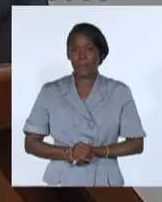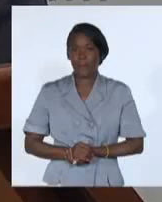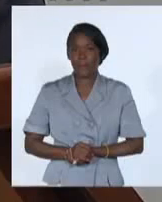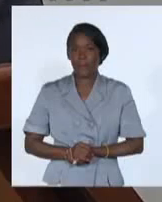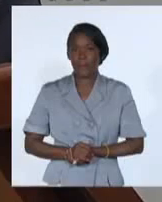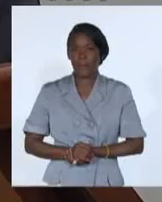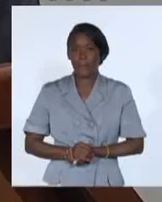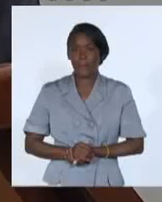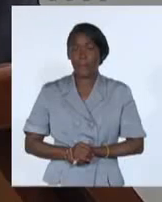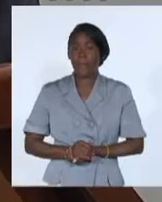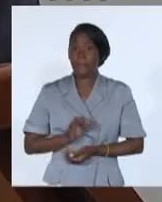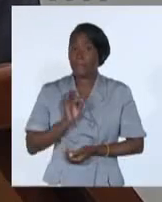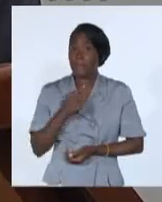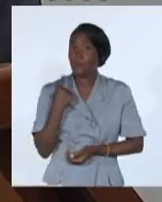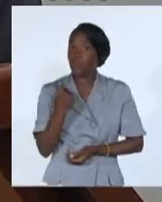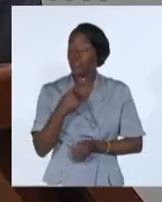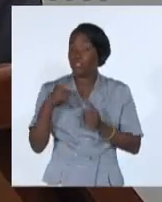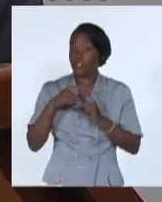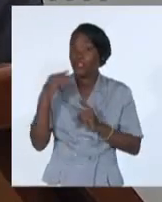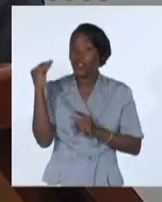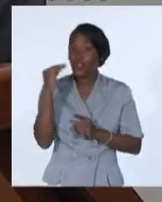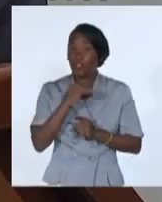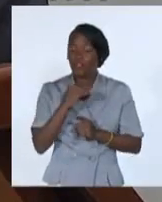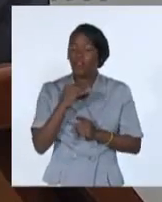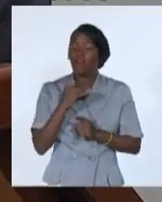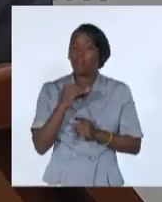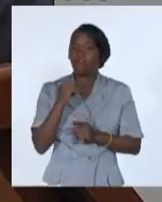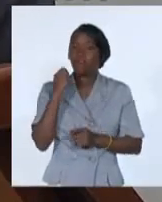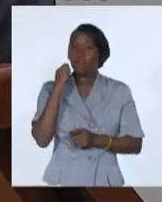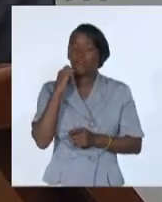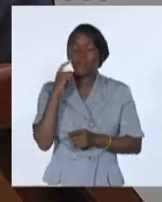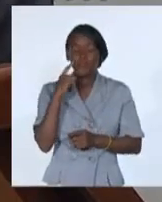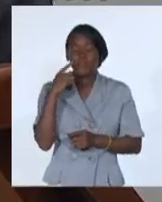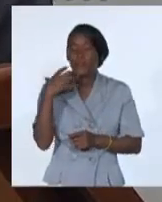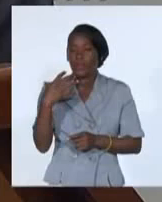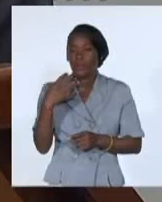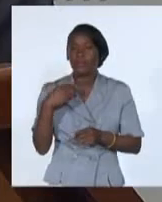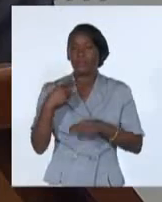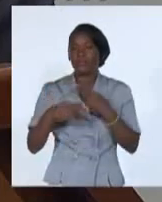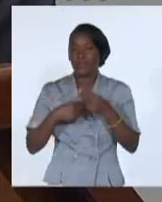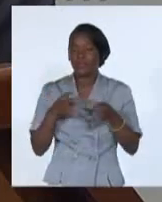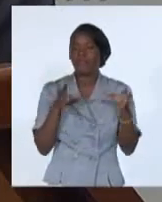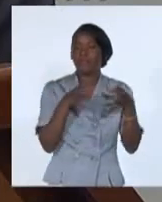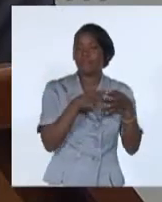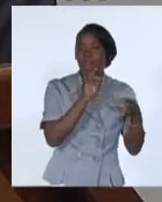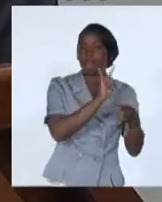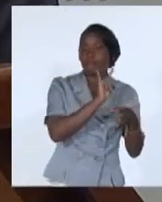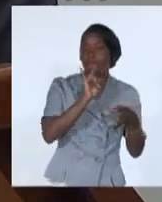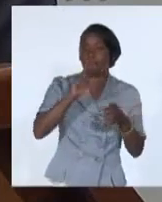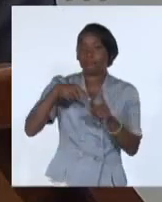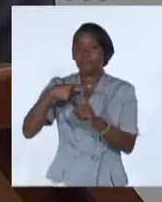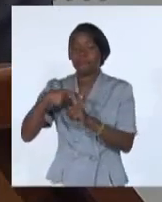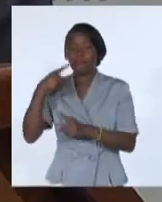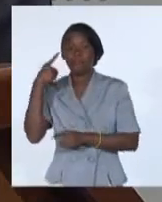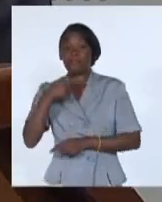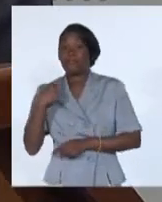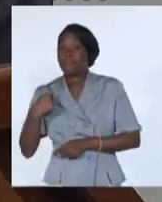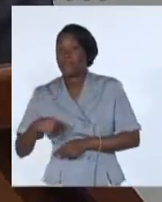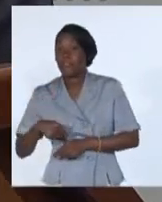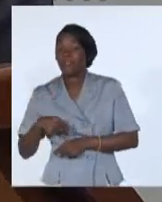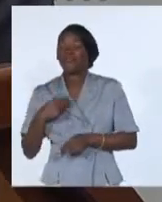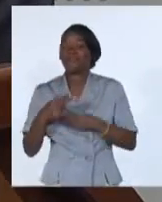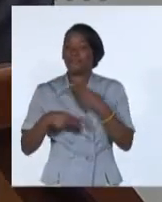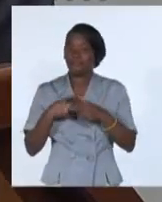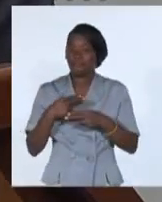La inteligencia artificial, que incluye expertos de países del grupo de los 77, informarán este año a los Estados